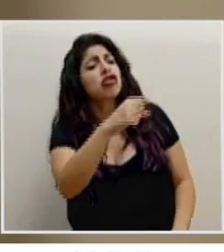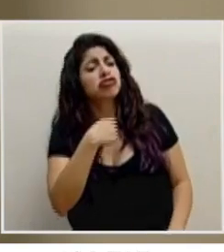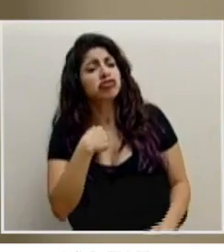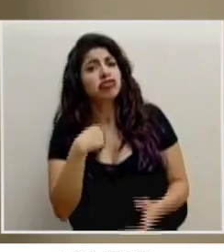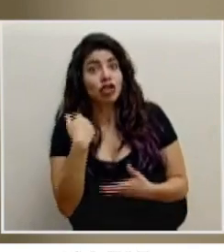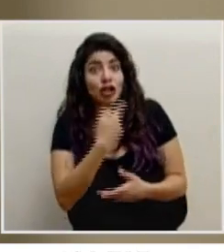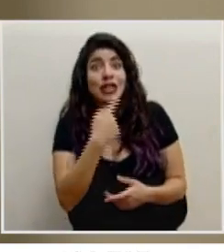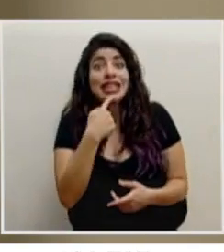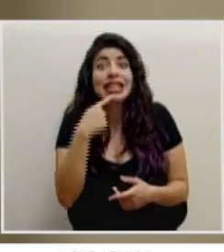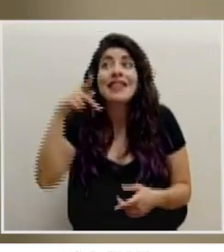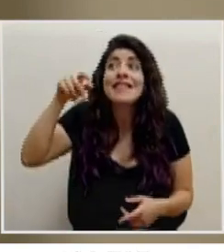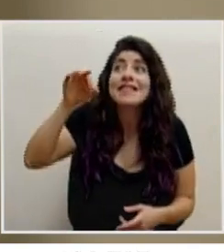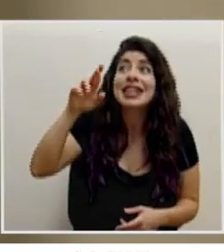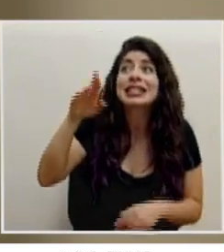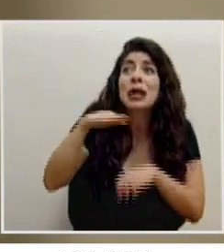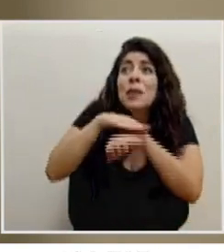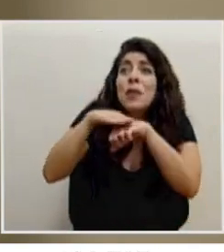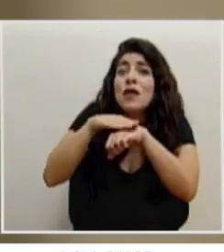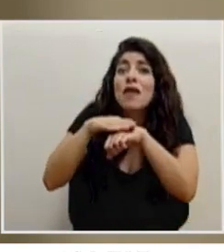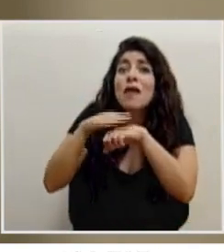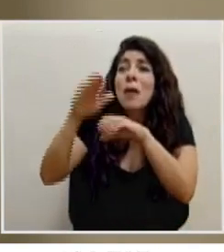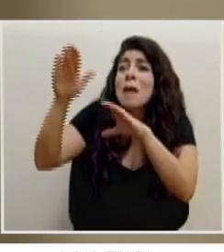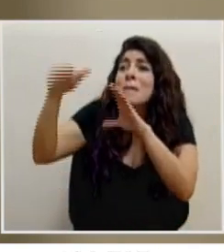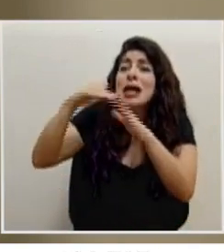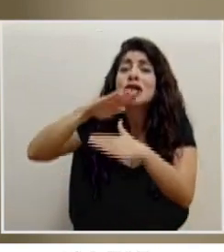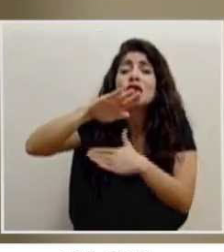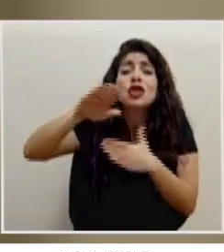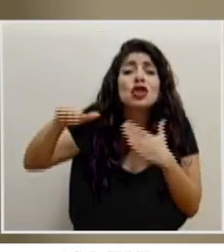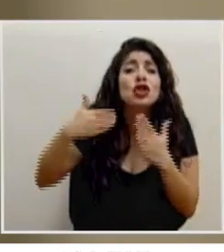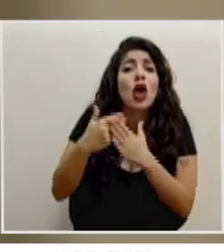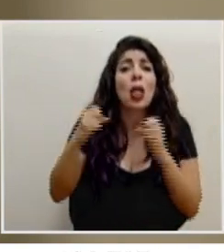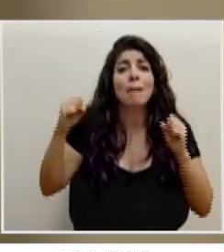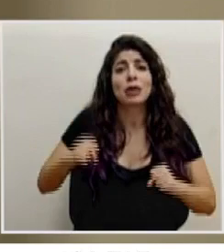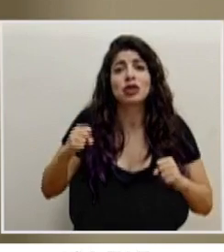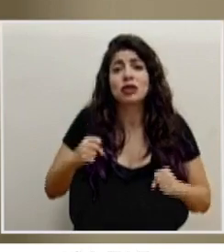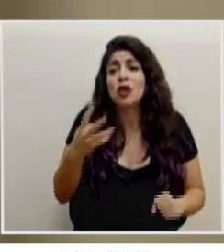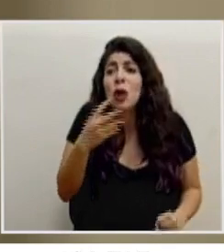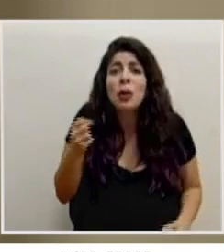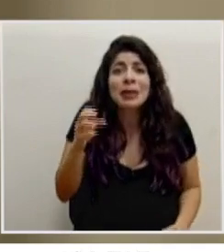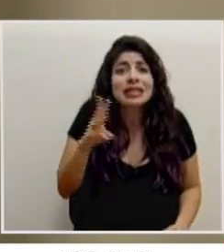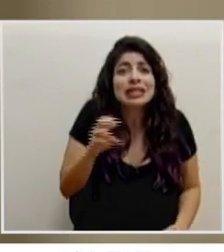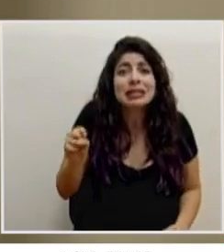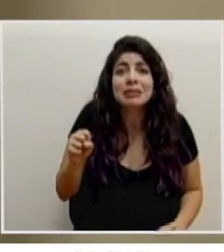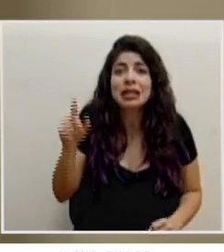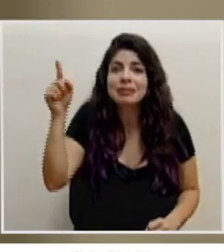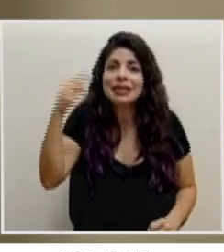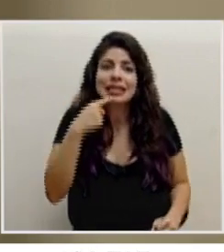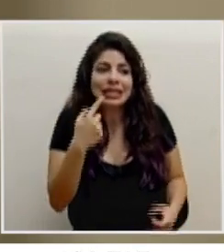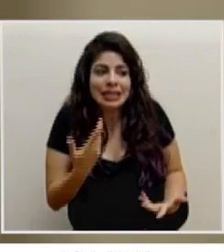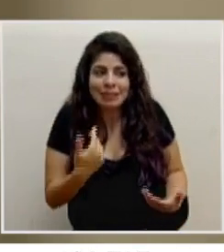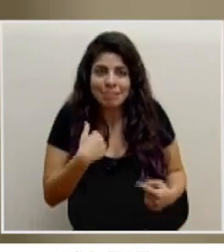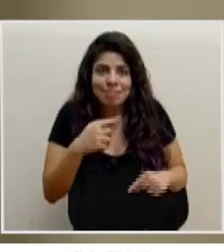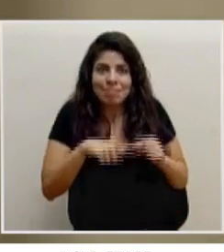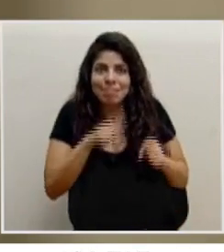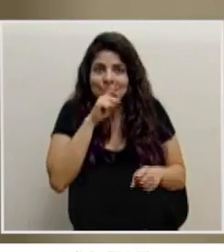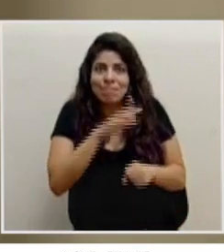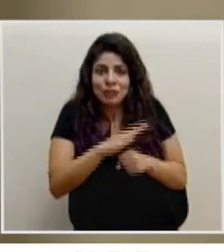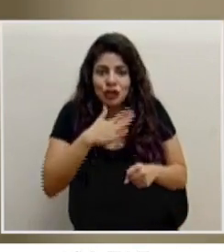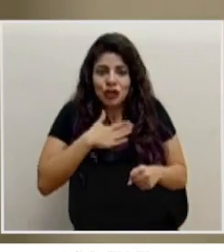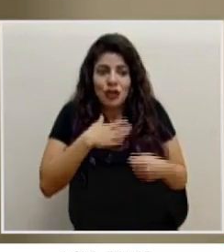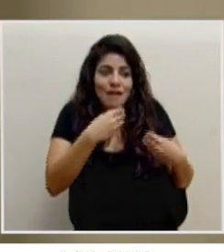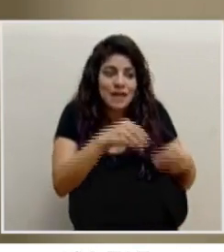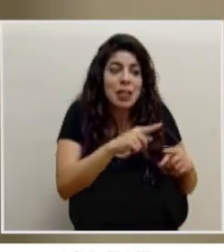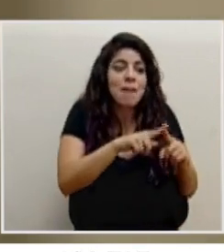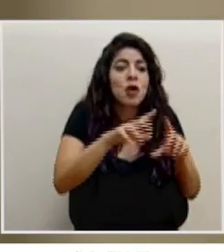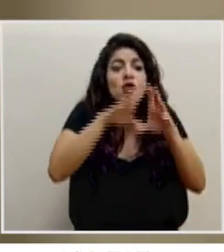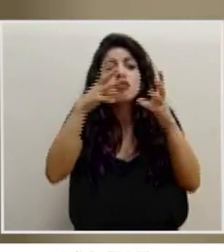pedimos, le dijimos, Pfizer, por favor, envíenos toda la vacuna que puedan en 4, en 6 meses, pero ellos no se comprometen porque están también dándole a todo el